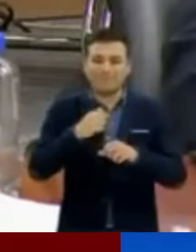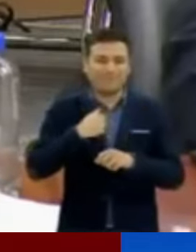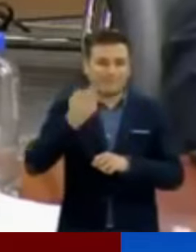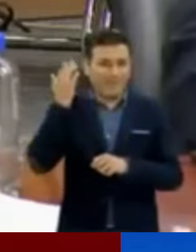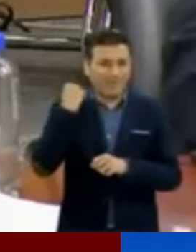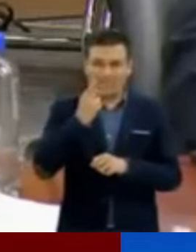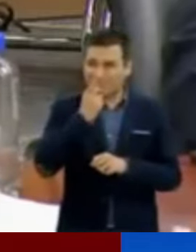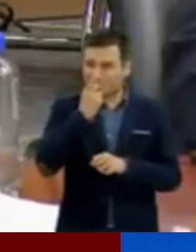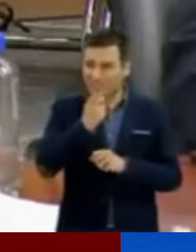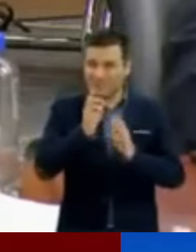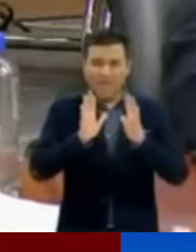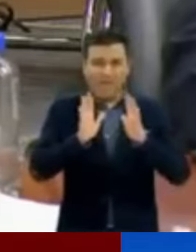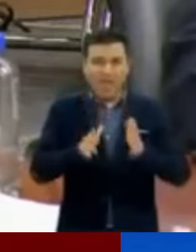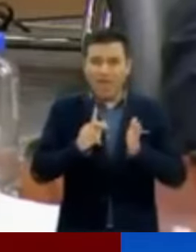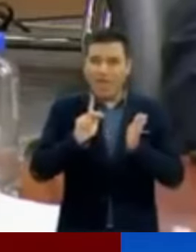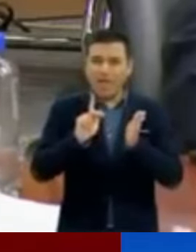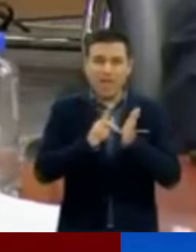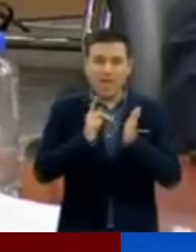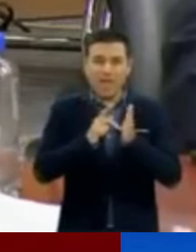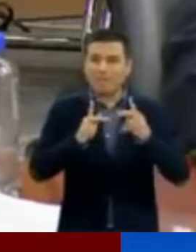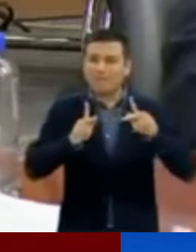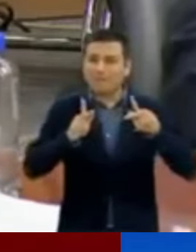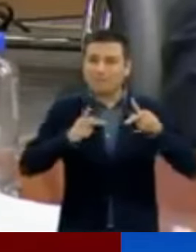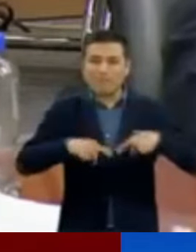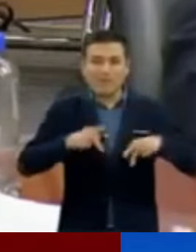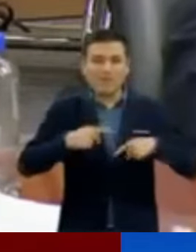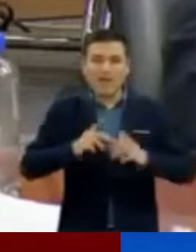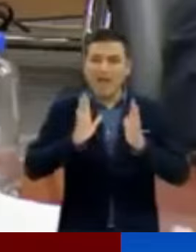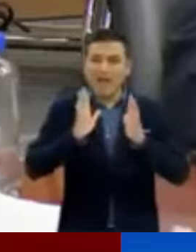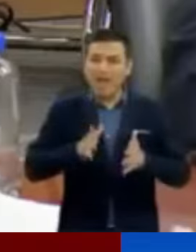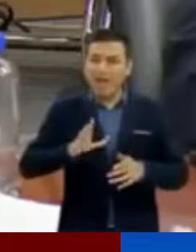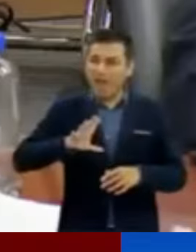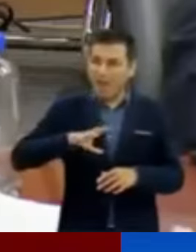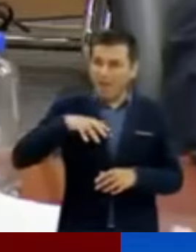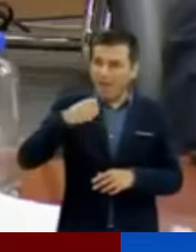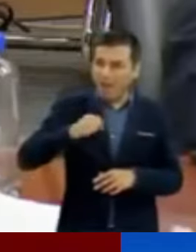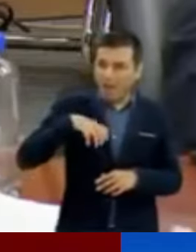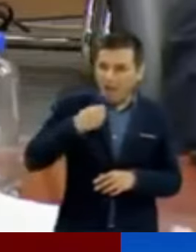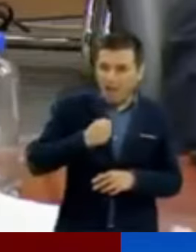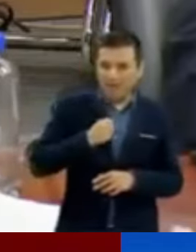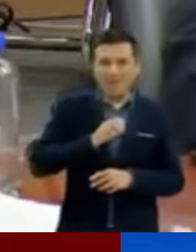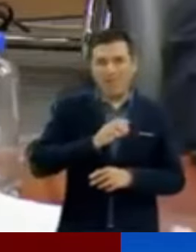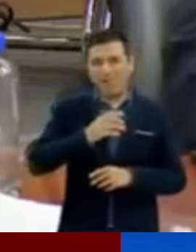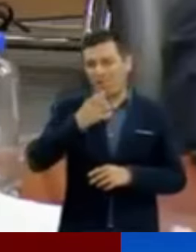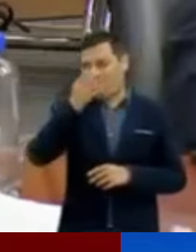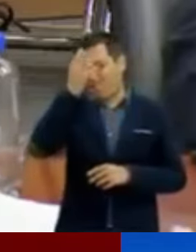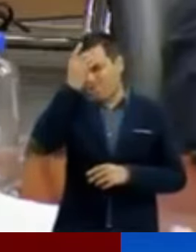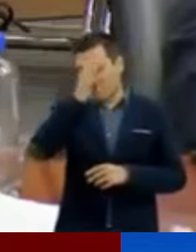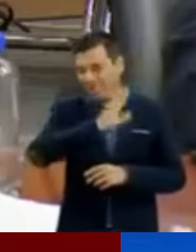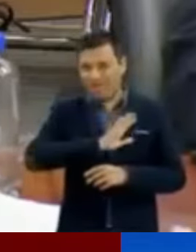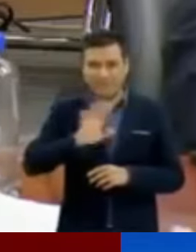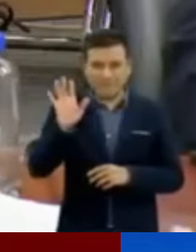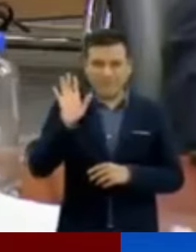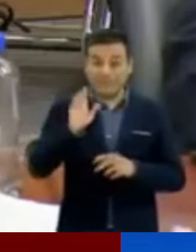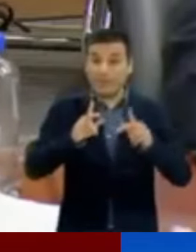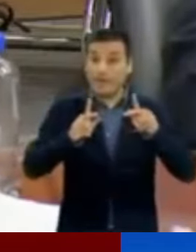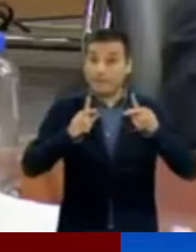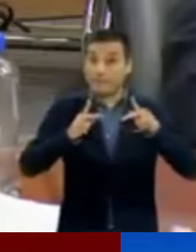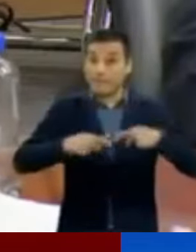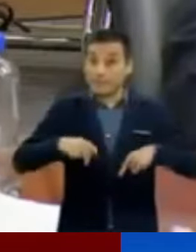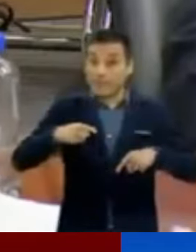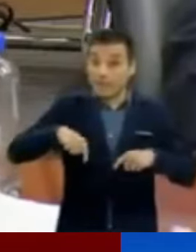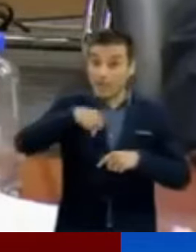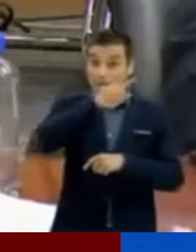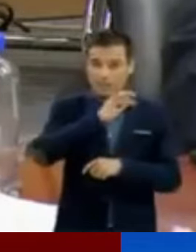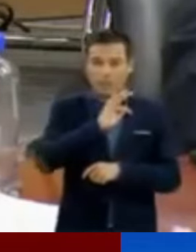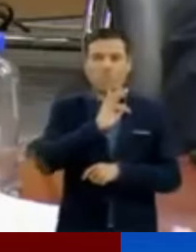cansaremos de repetirlo. La ciudadanía se cansa de los abusos, el pueblo manda, y es el pueblo y nada más el pueblo